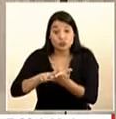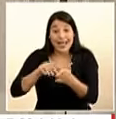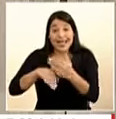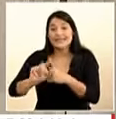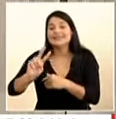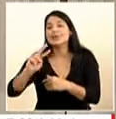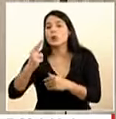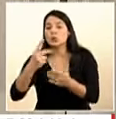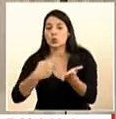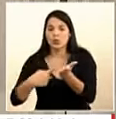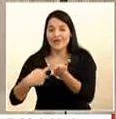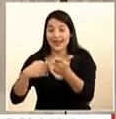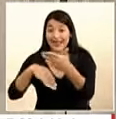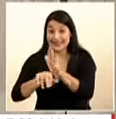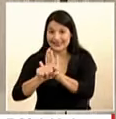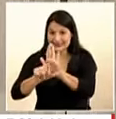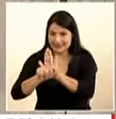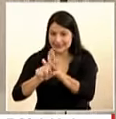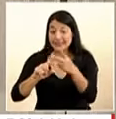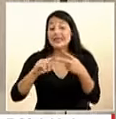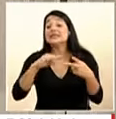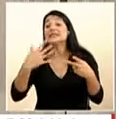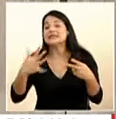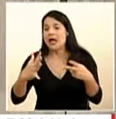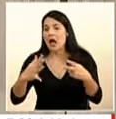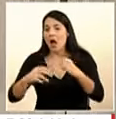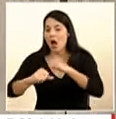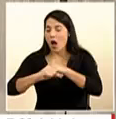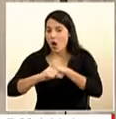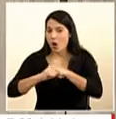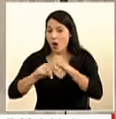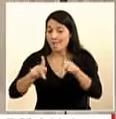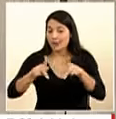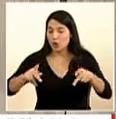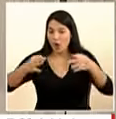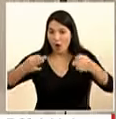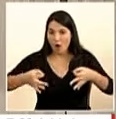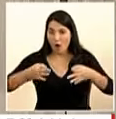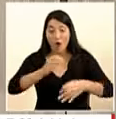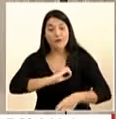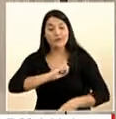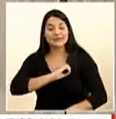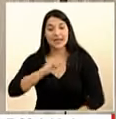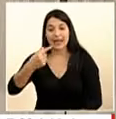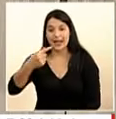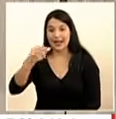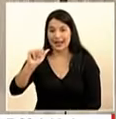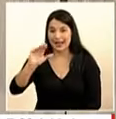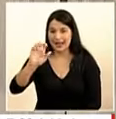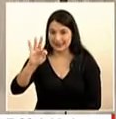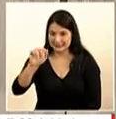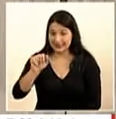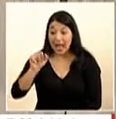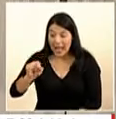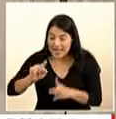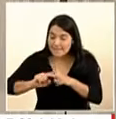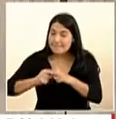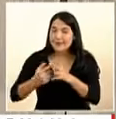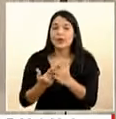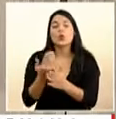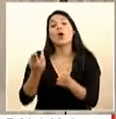y las leyes nuevas publicadas ahí ya empezarían a regir esas nuevas multas pero lo que está